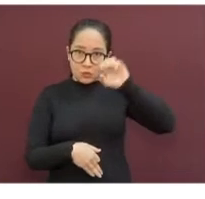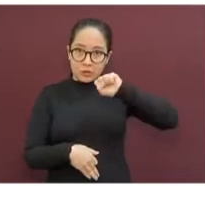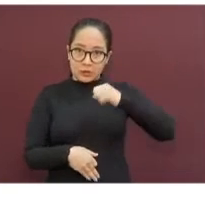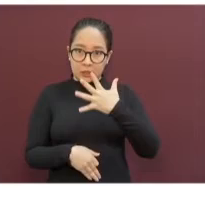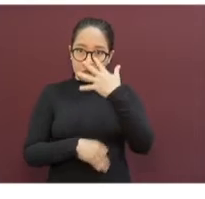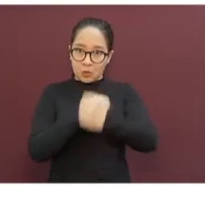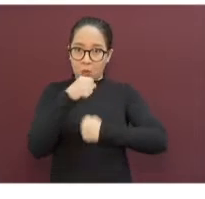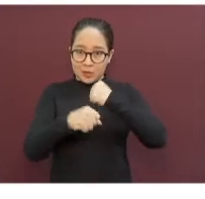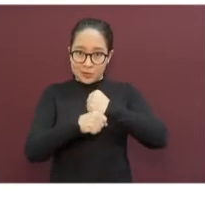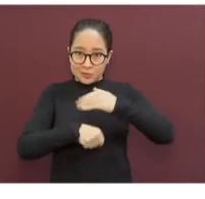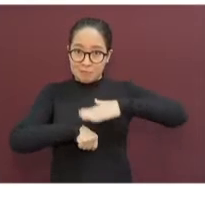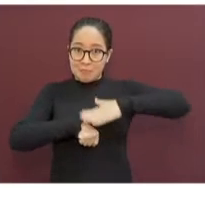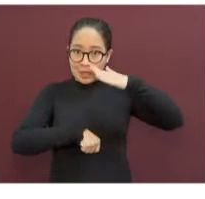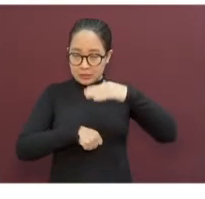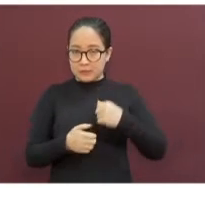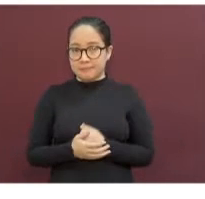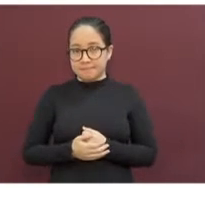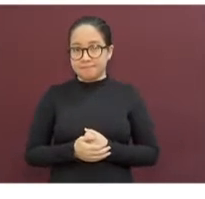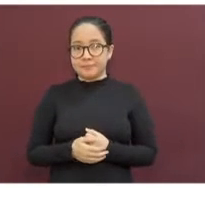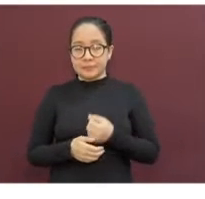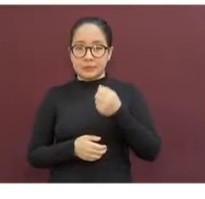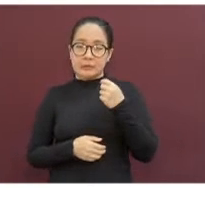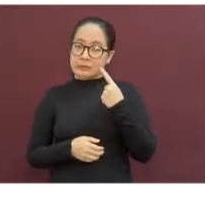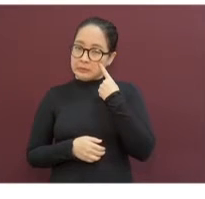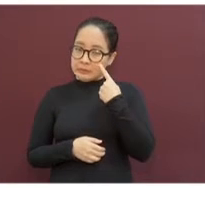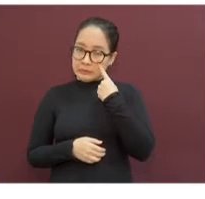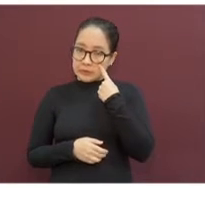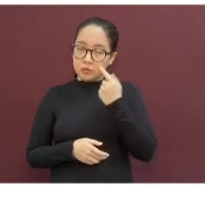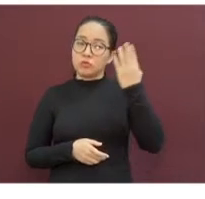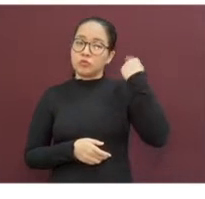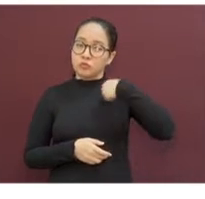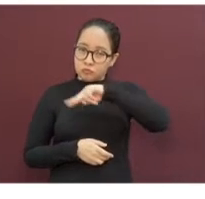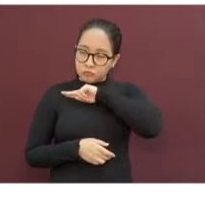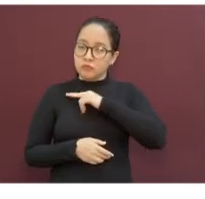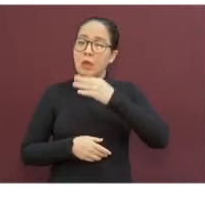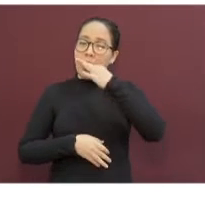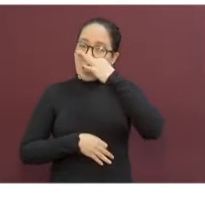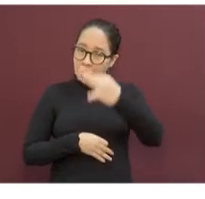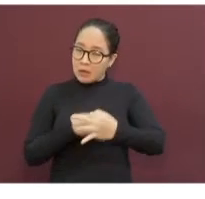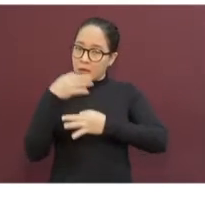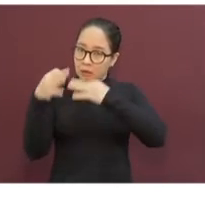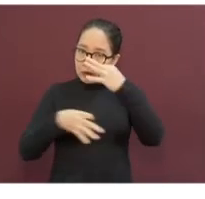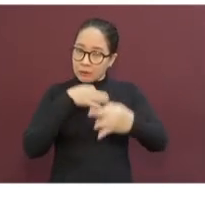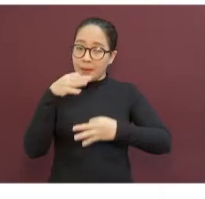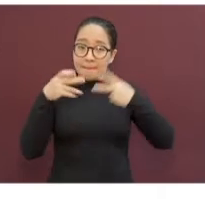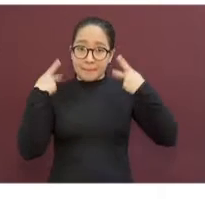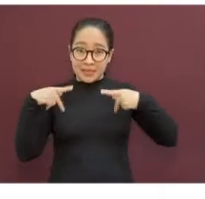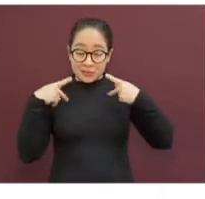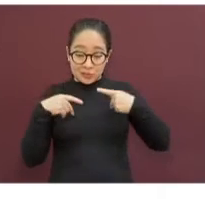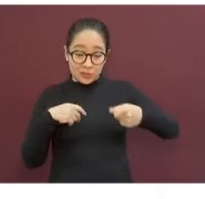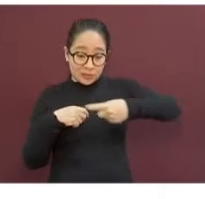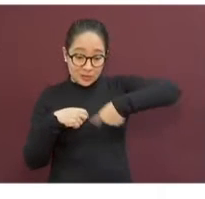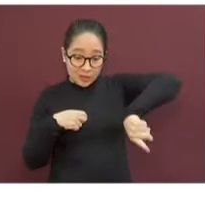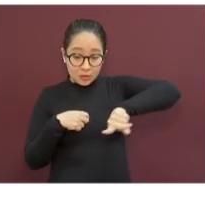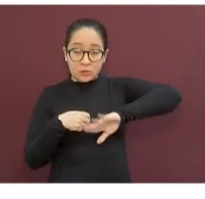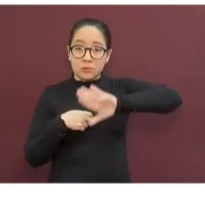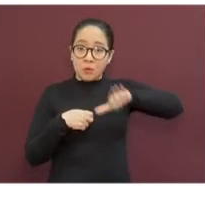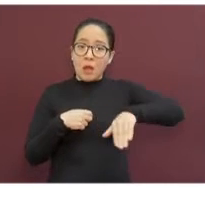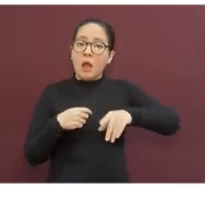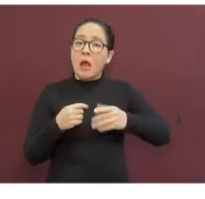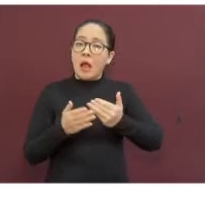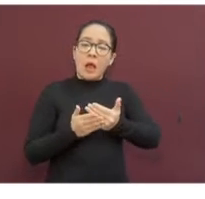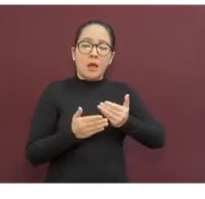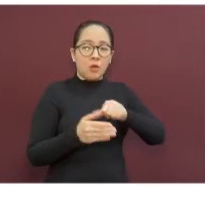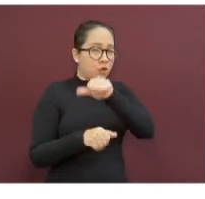65 años y fíjense hemos estado insistiendo en que los pacientes en su mayoría padecían alguna enfermedad